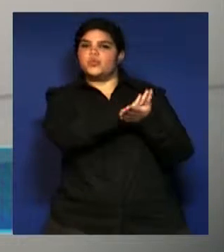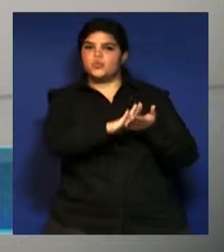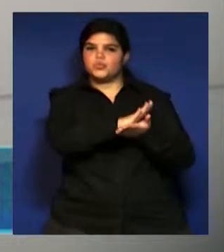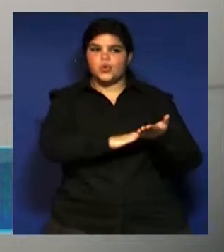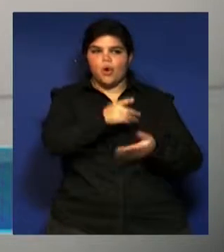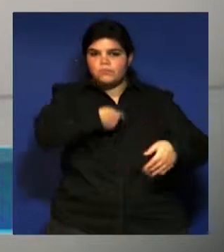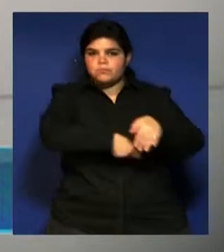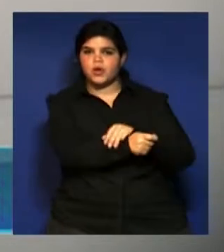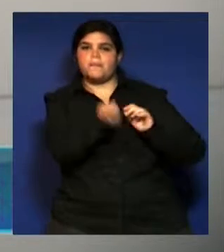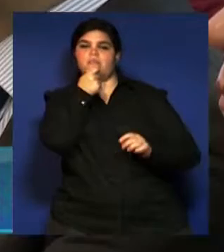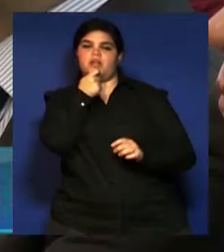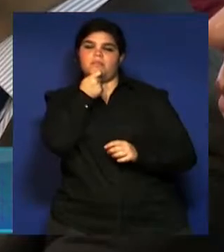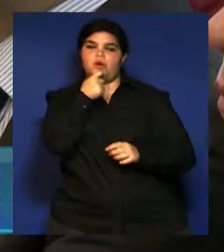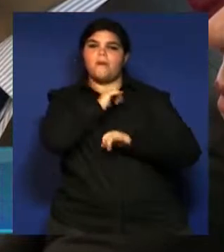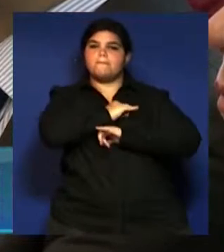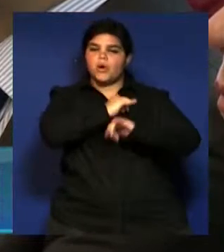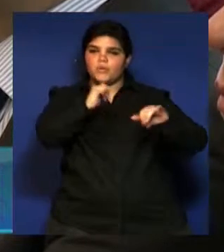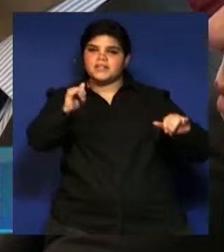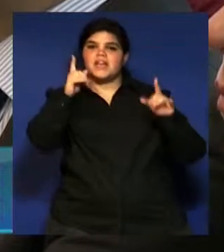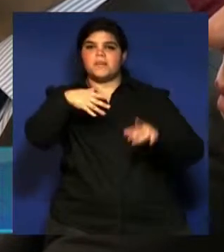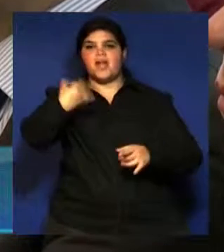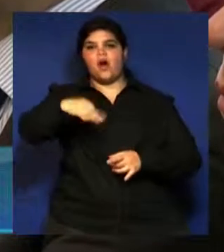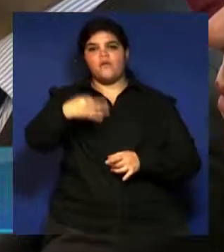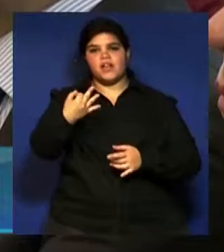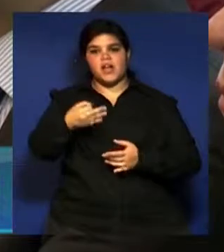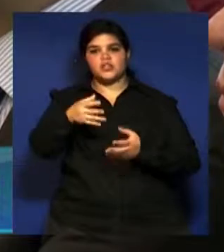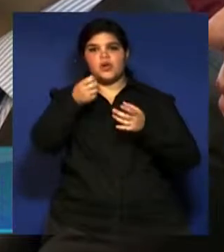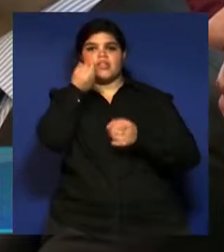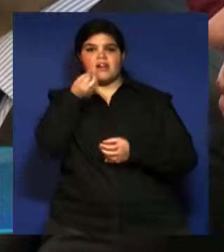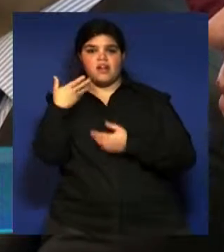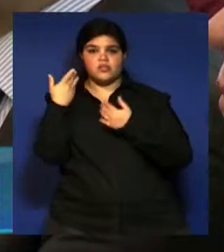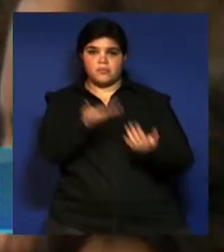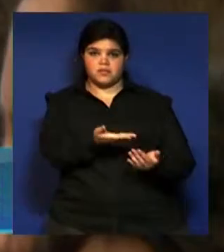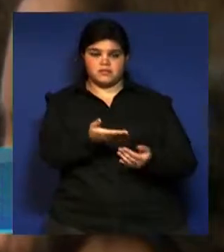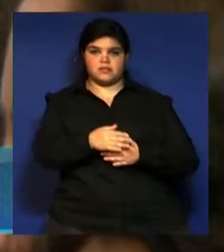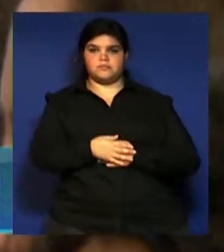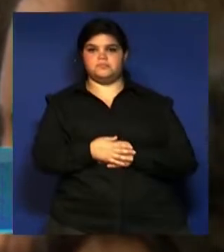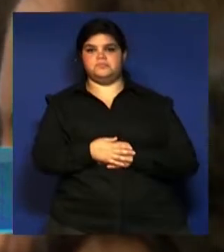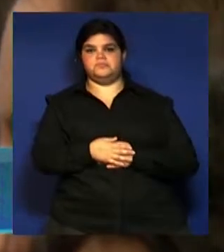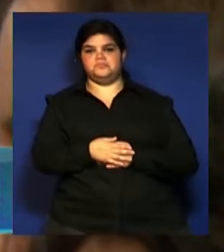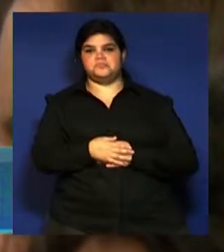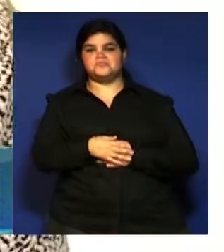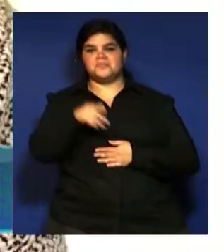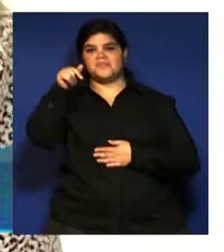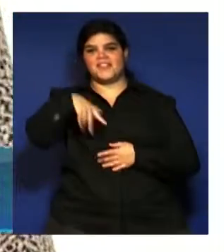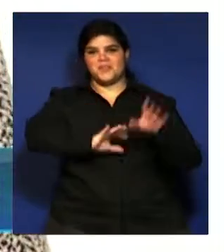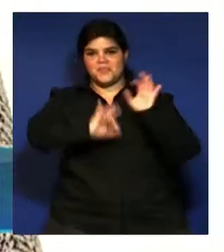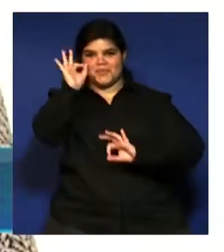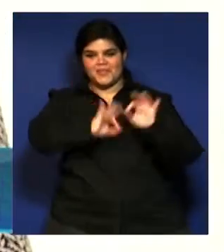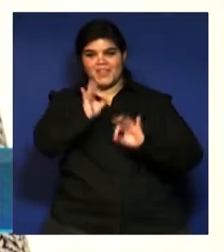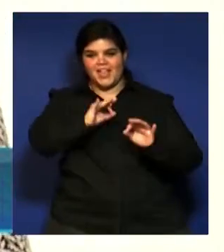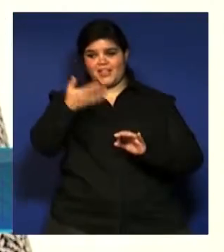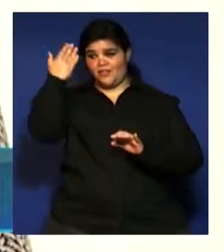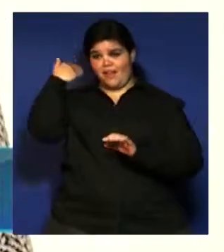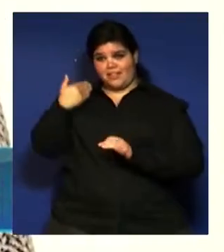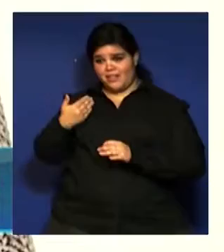la publicidad y la presentación obligatoria de declaraciones juradas patrimoniales. Lo que la mayoría de los proyectos desde esa época hasta ahora